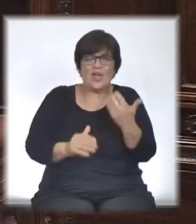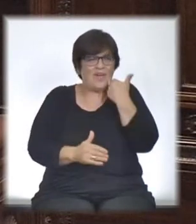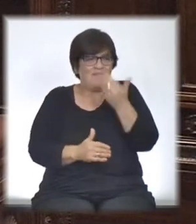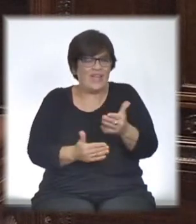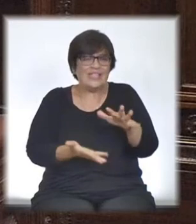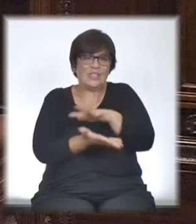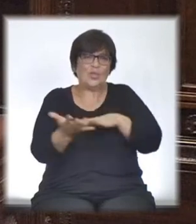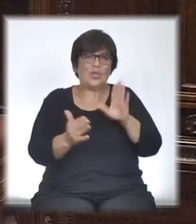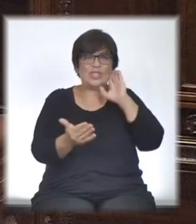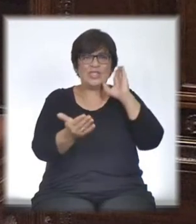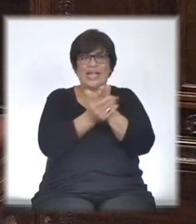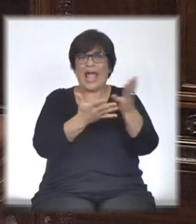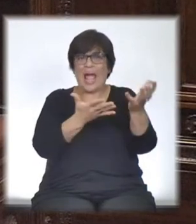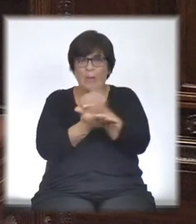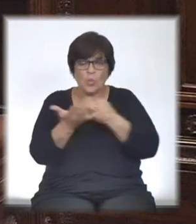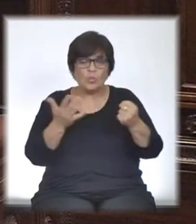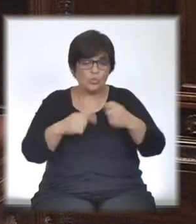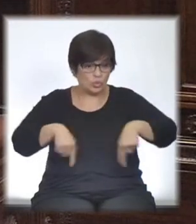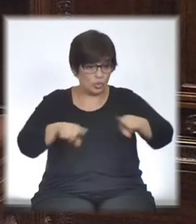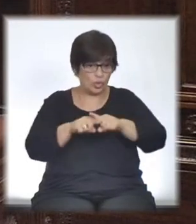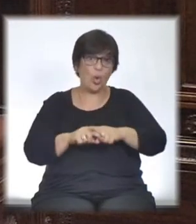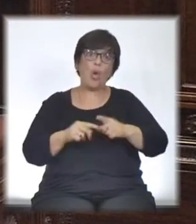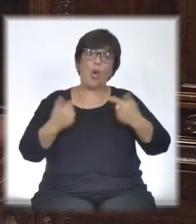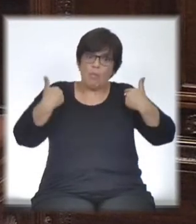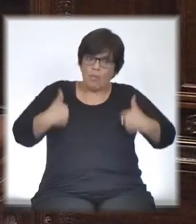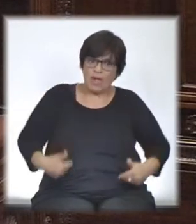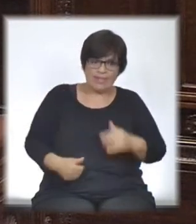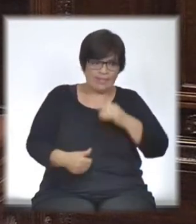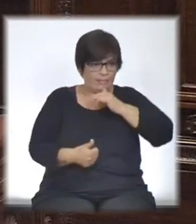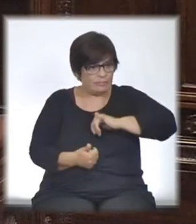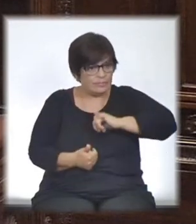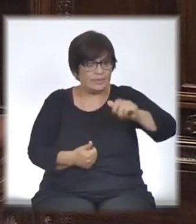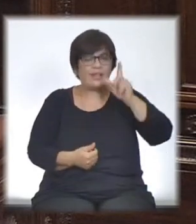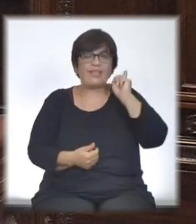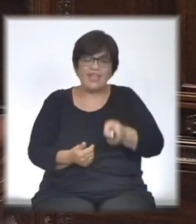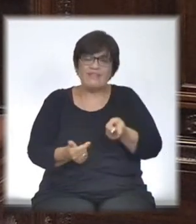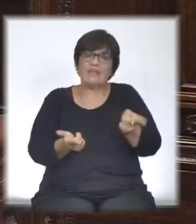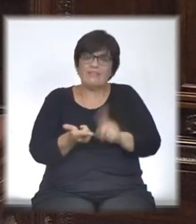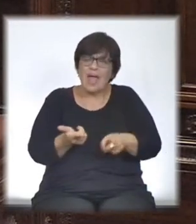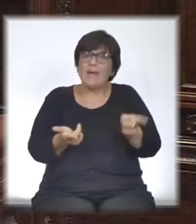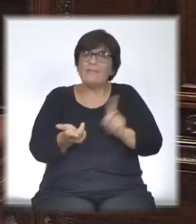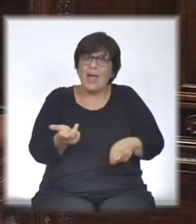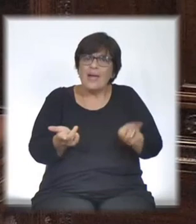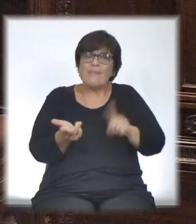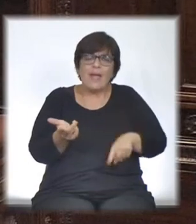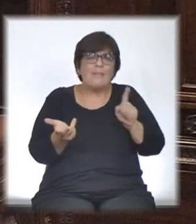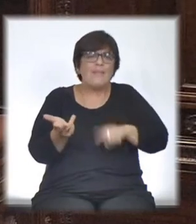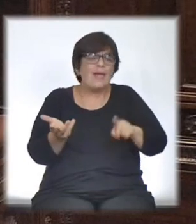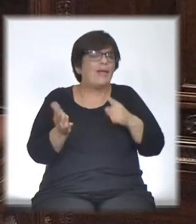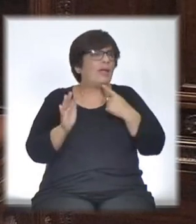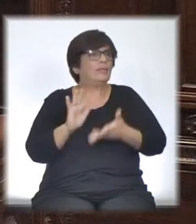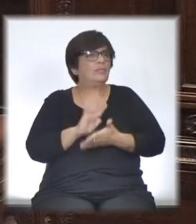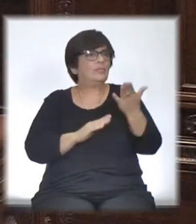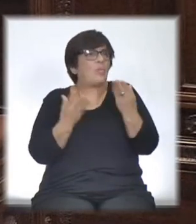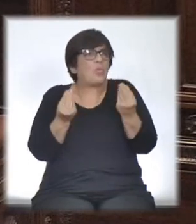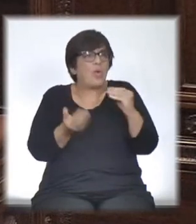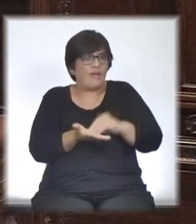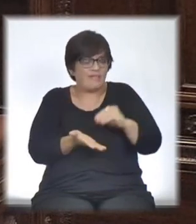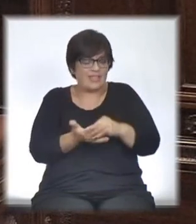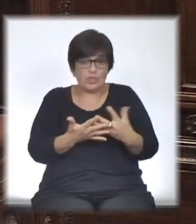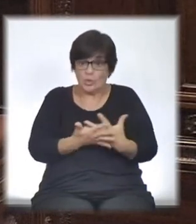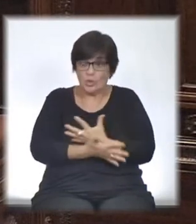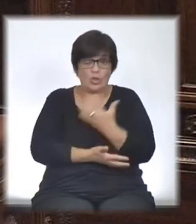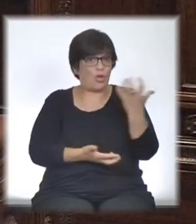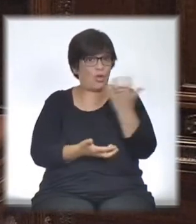de Estado, hemos asumido la obligación moral de denunciar una y otra vez lo ocurrido, las atrocidades sufridas por